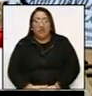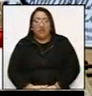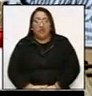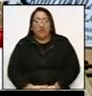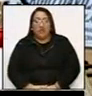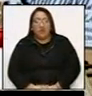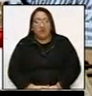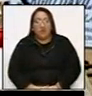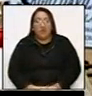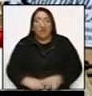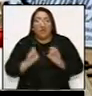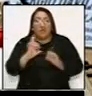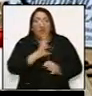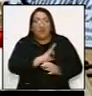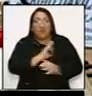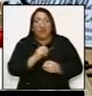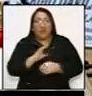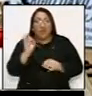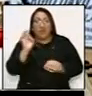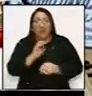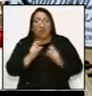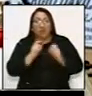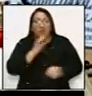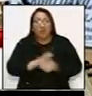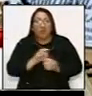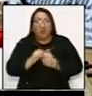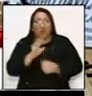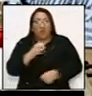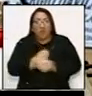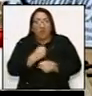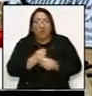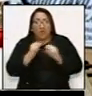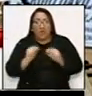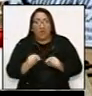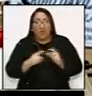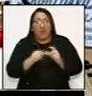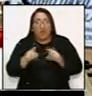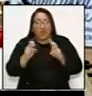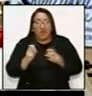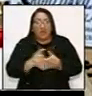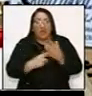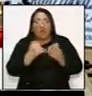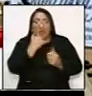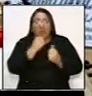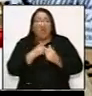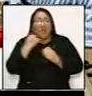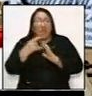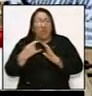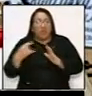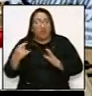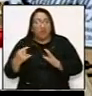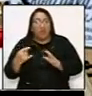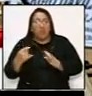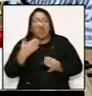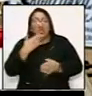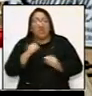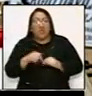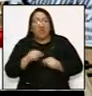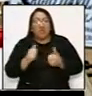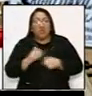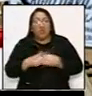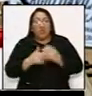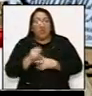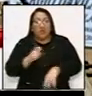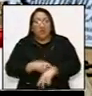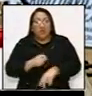misma fiscalía. Porque ninguno ha incumplido con sus obligaciones ahí. Entonces, ese es el tema. ¿Qué pasó en la grabación? ¿Quiénes son los que han estado presentes en ese